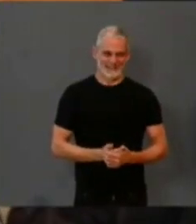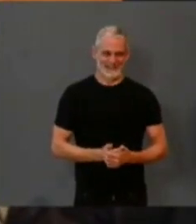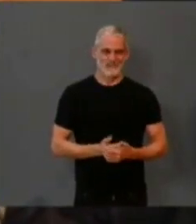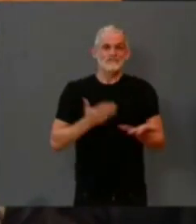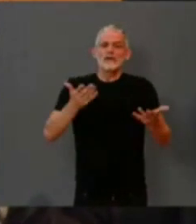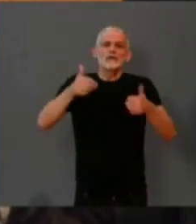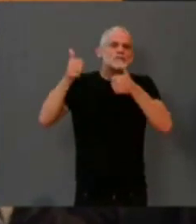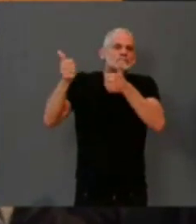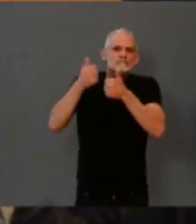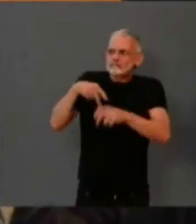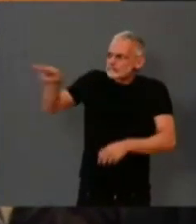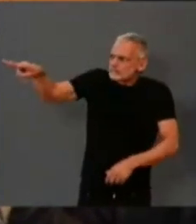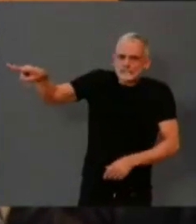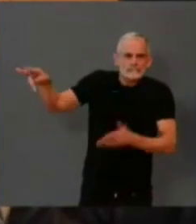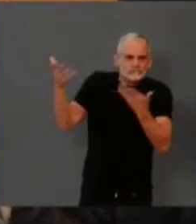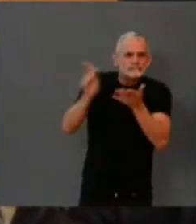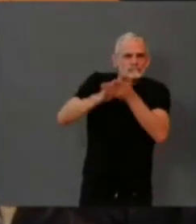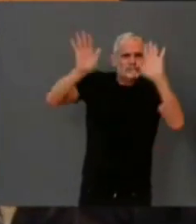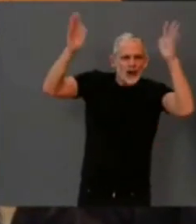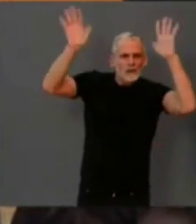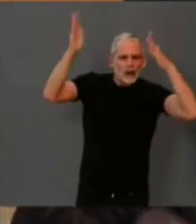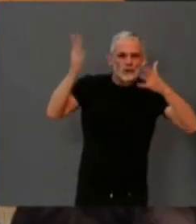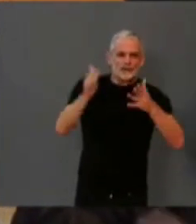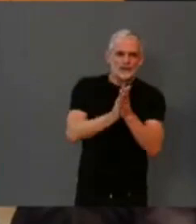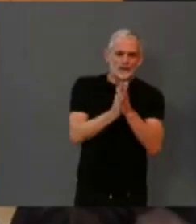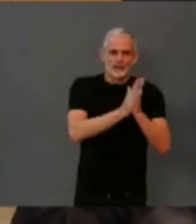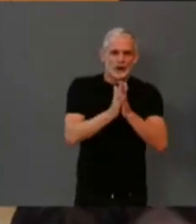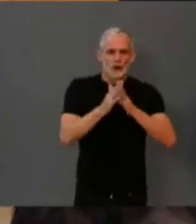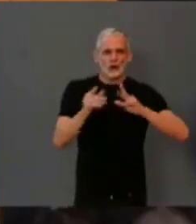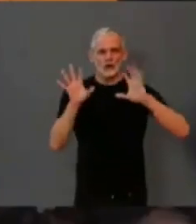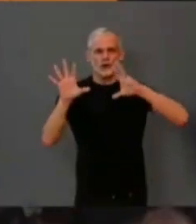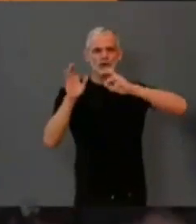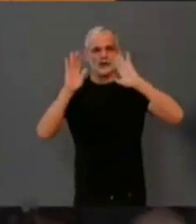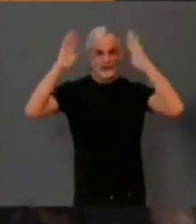es fantástico le podemos aplaudir por favor